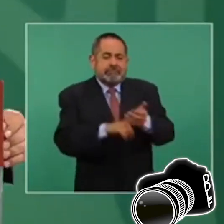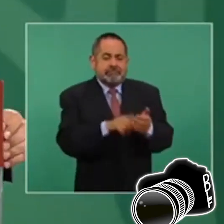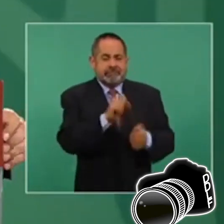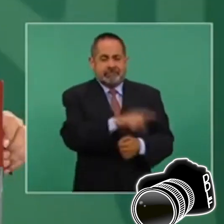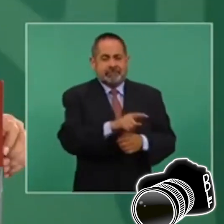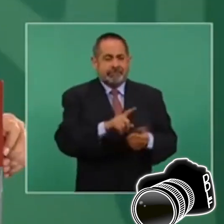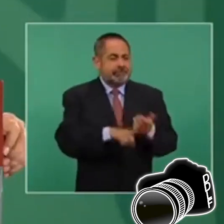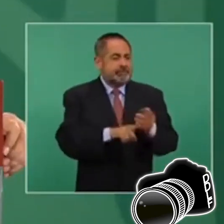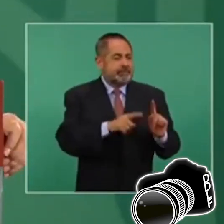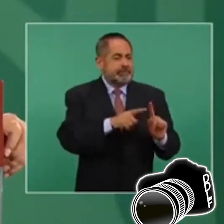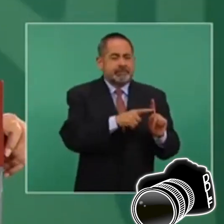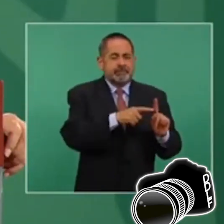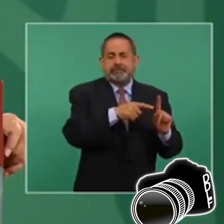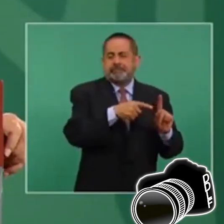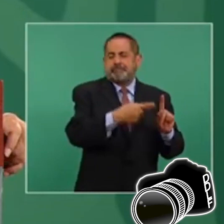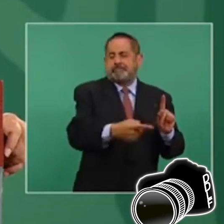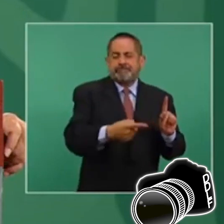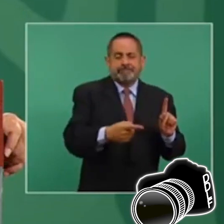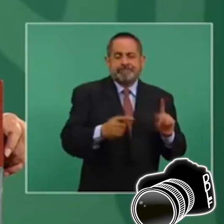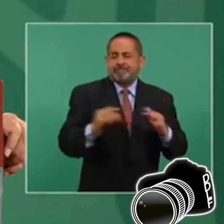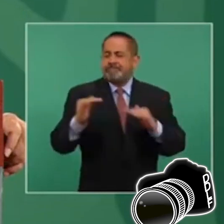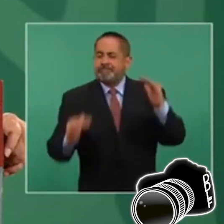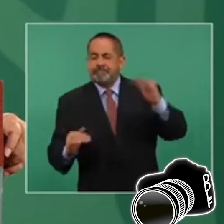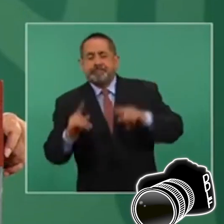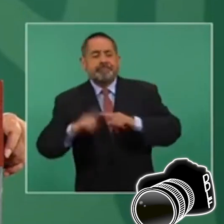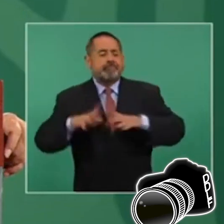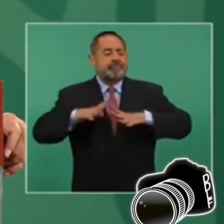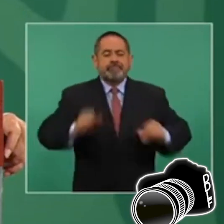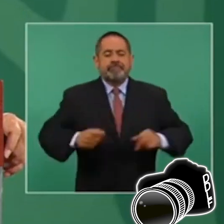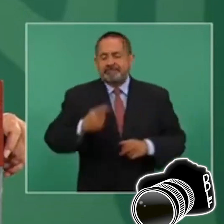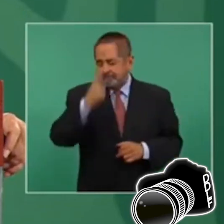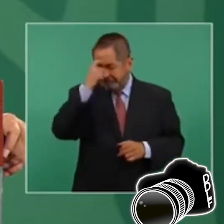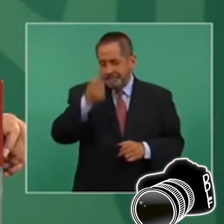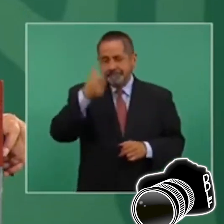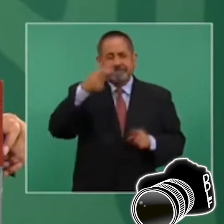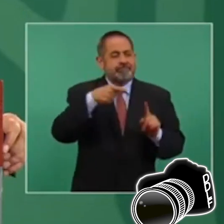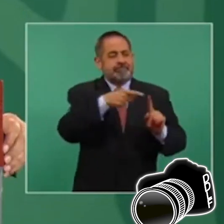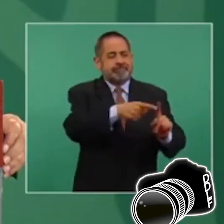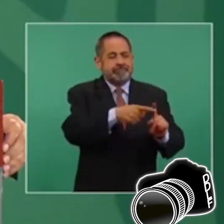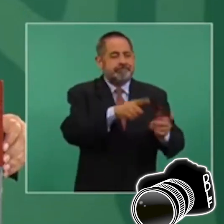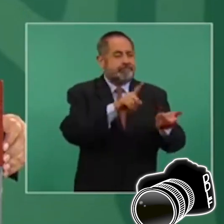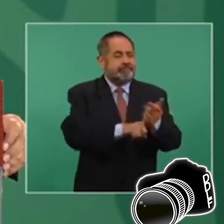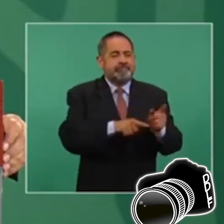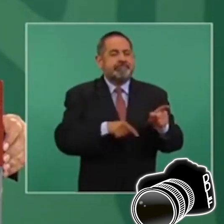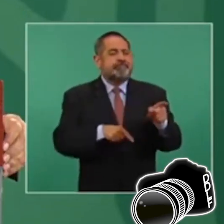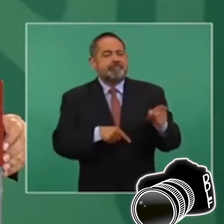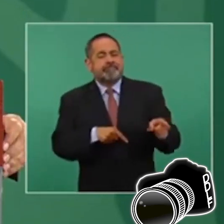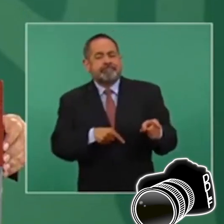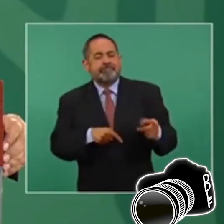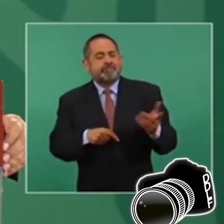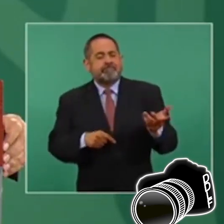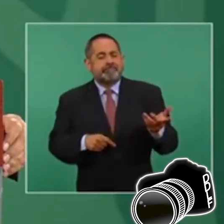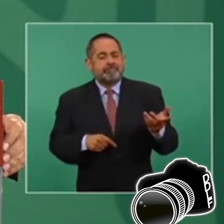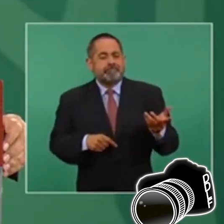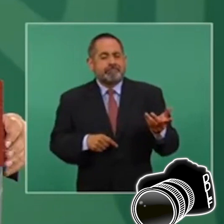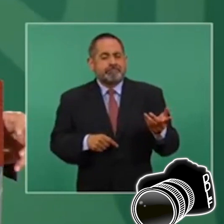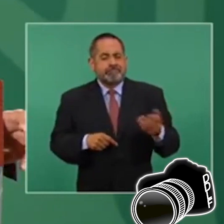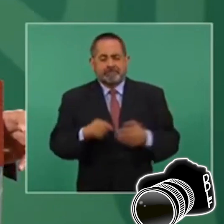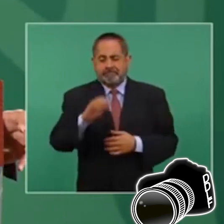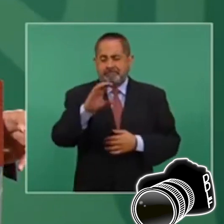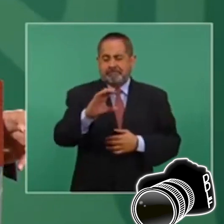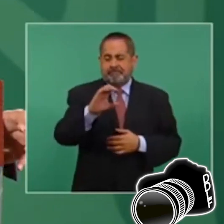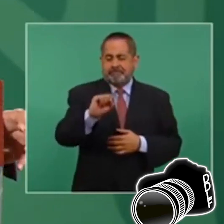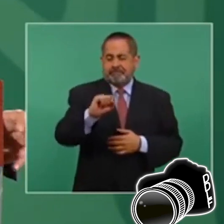del padre de la desigualdad del México moderno Carlos